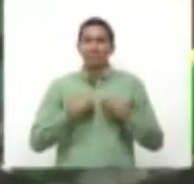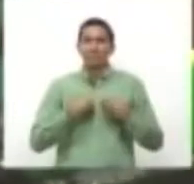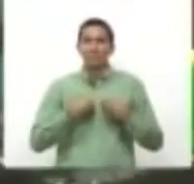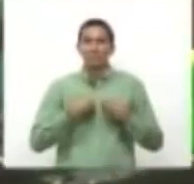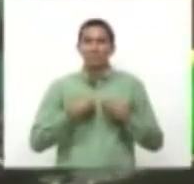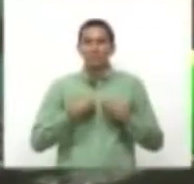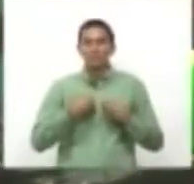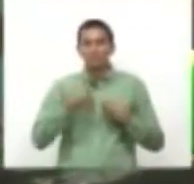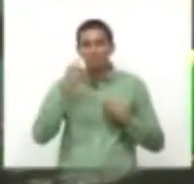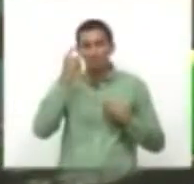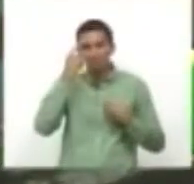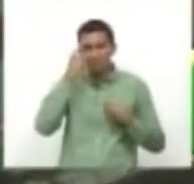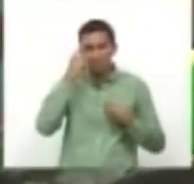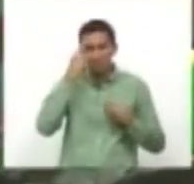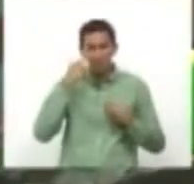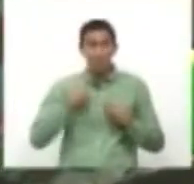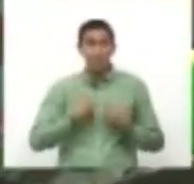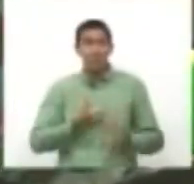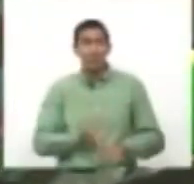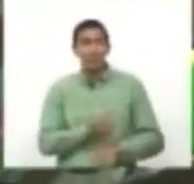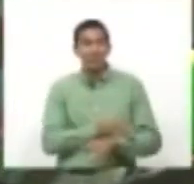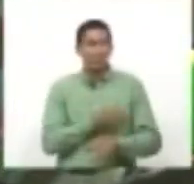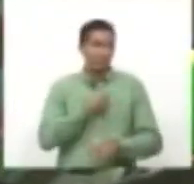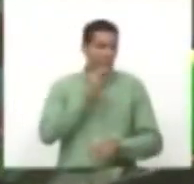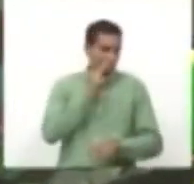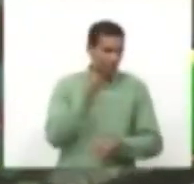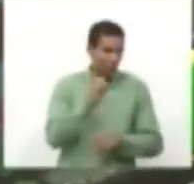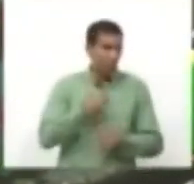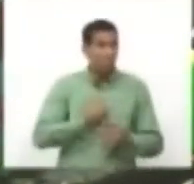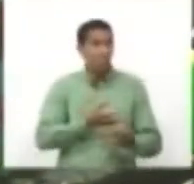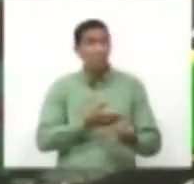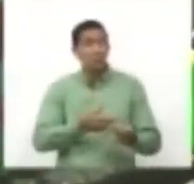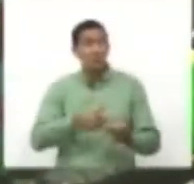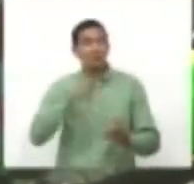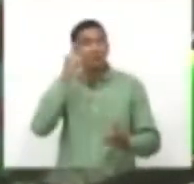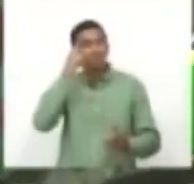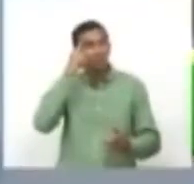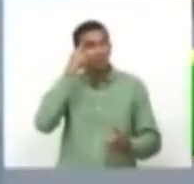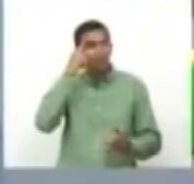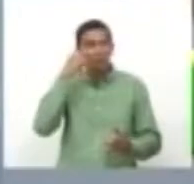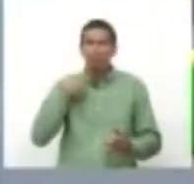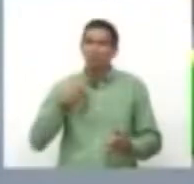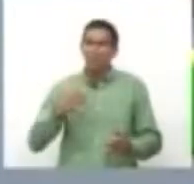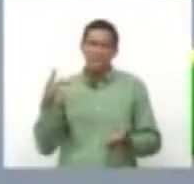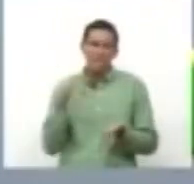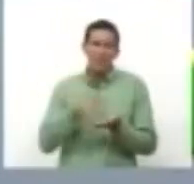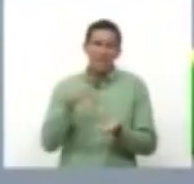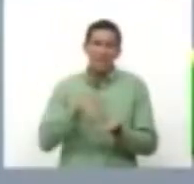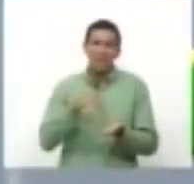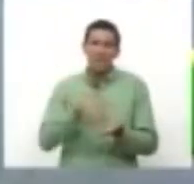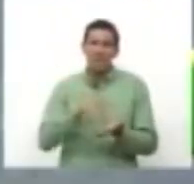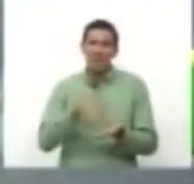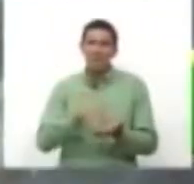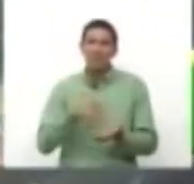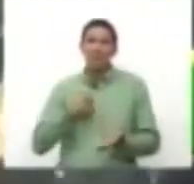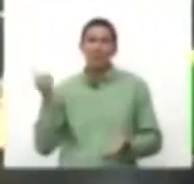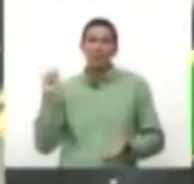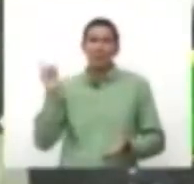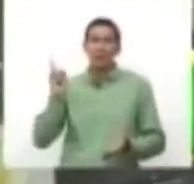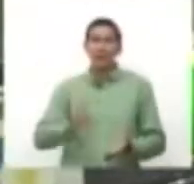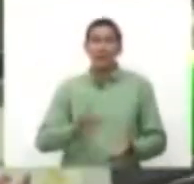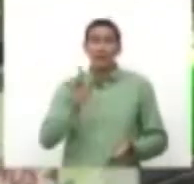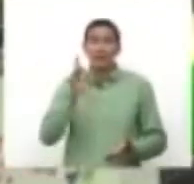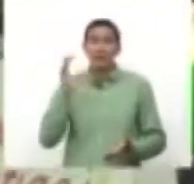esperaba así desde que comenzó el Centro Comercial. Yo no hay un día que yo falle aquí. Luego de ser clienta por 15 años del